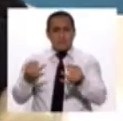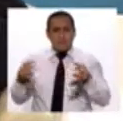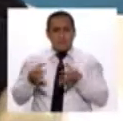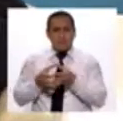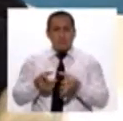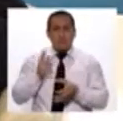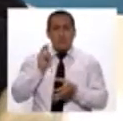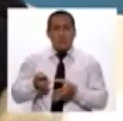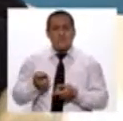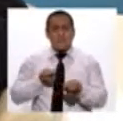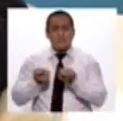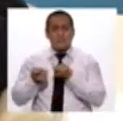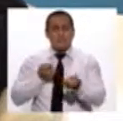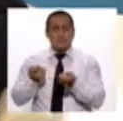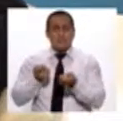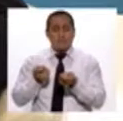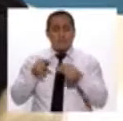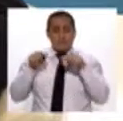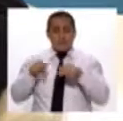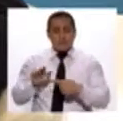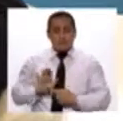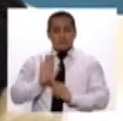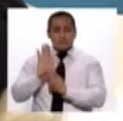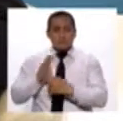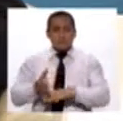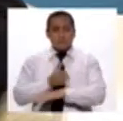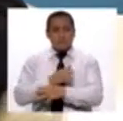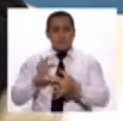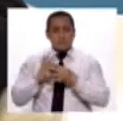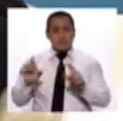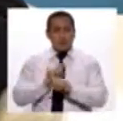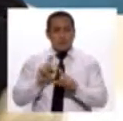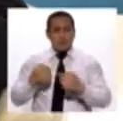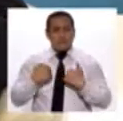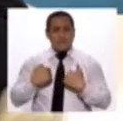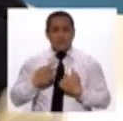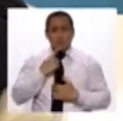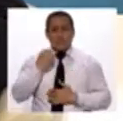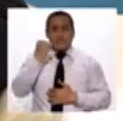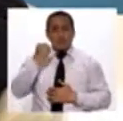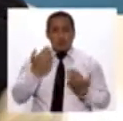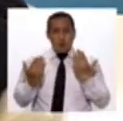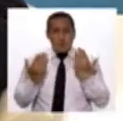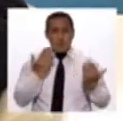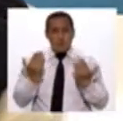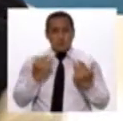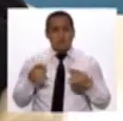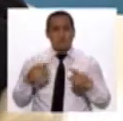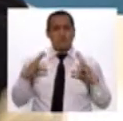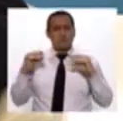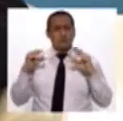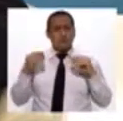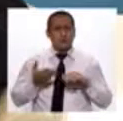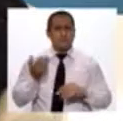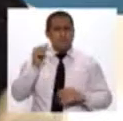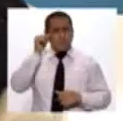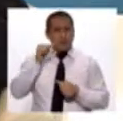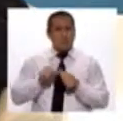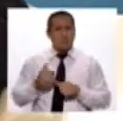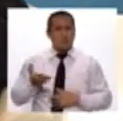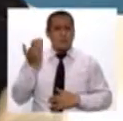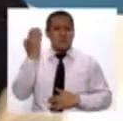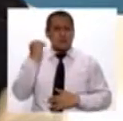tribunales administrativos. Este precedente vinculante, que no tenía precedentes en el derecho comparado, fue harto discutible. Yo me acuerdo que en aquel